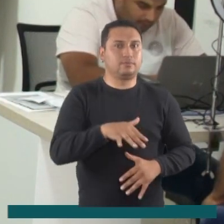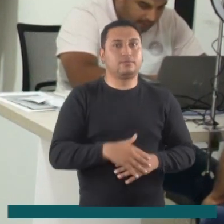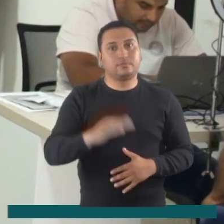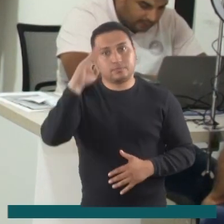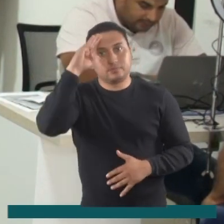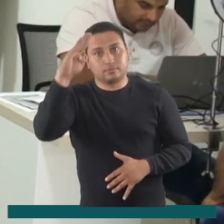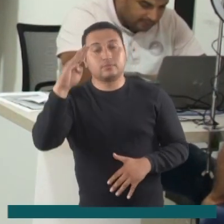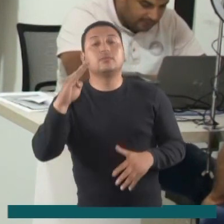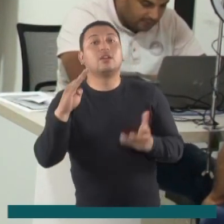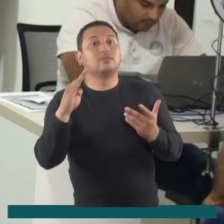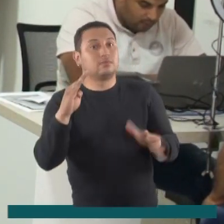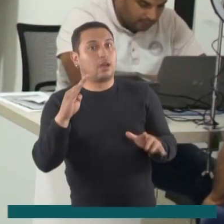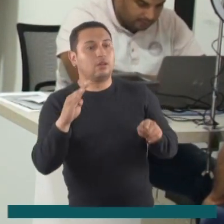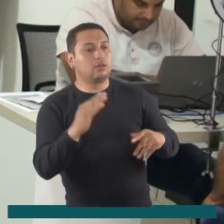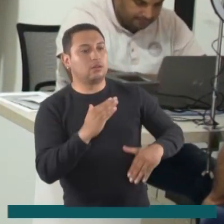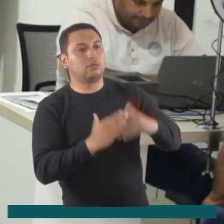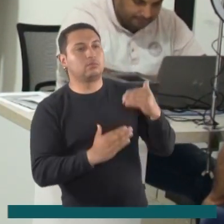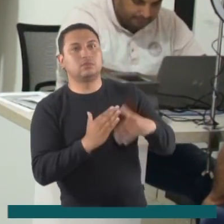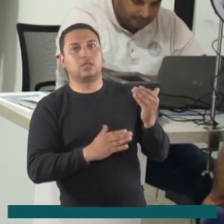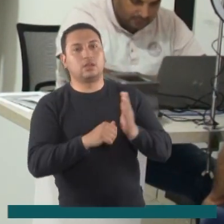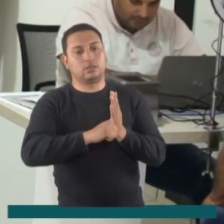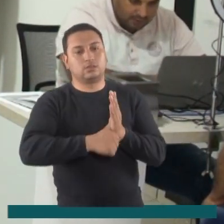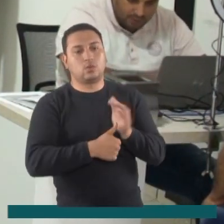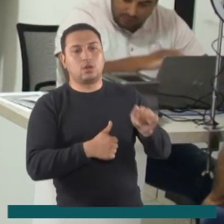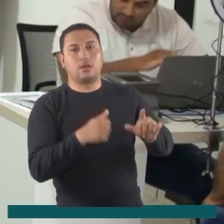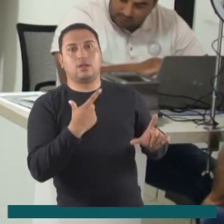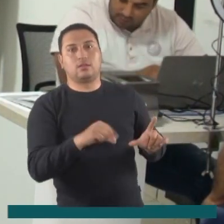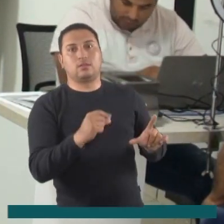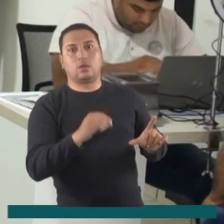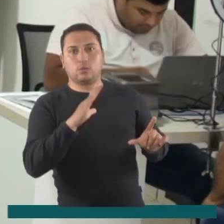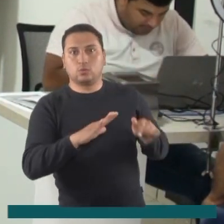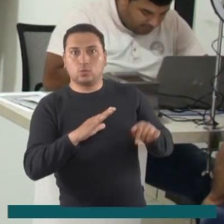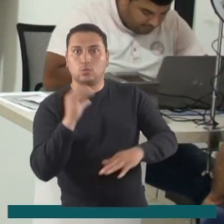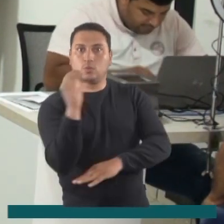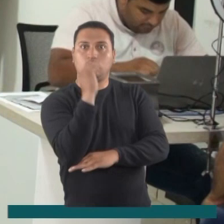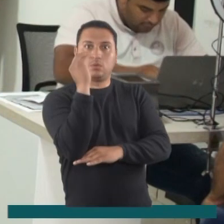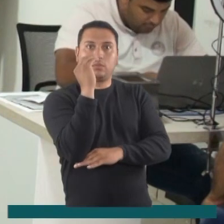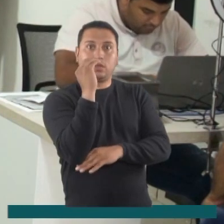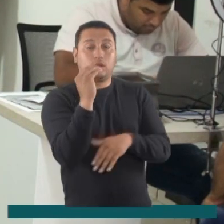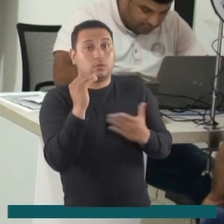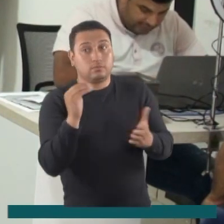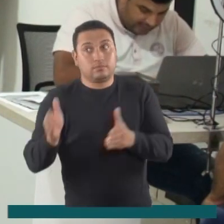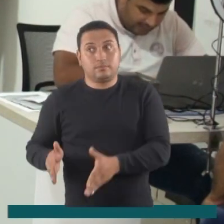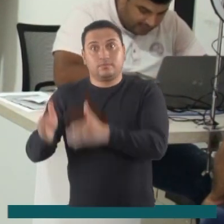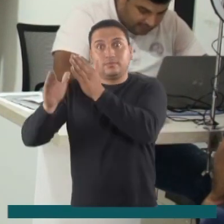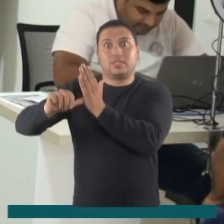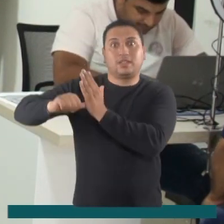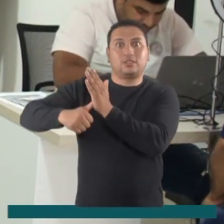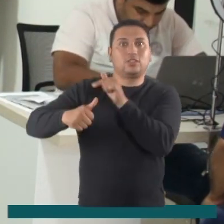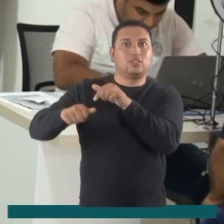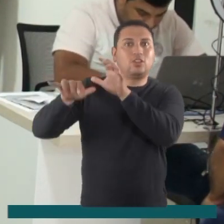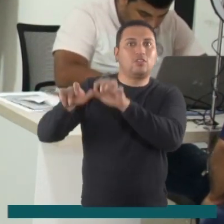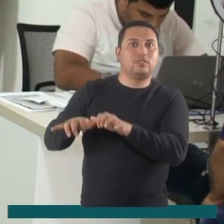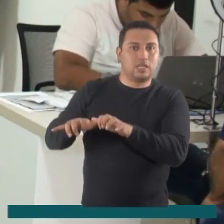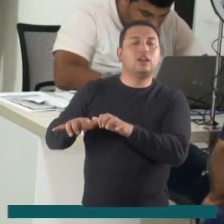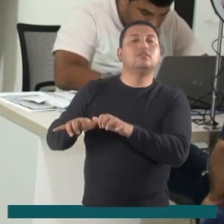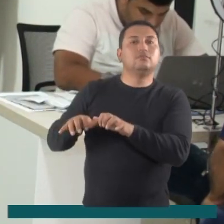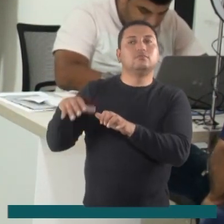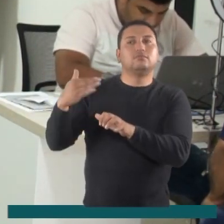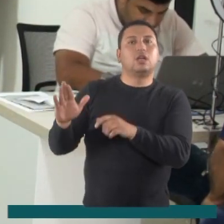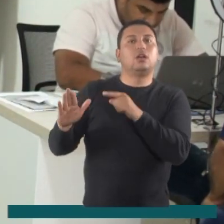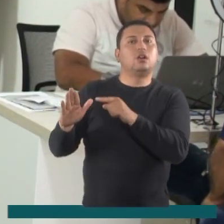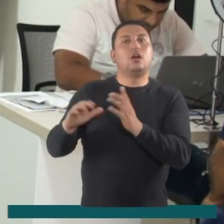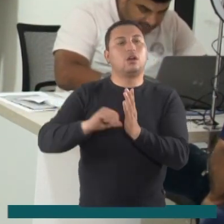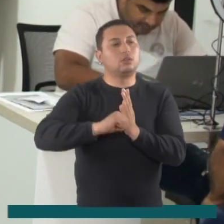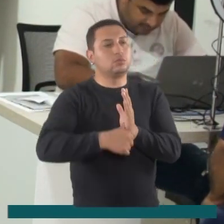Hola Mabel y televidentes, ya inició la masificación de la cédula digital en Colombia, por lo tanto, la Registraduría Nacional del Estado